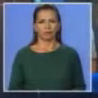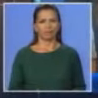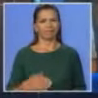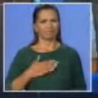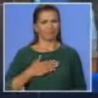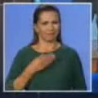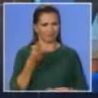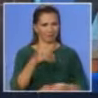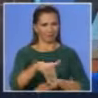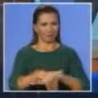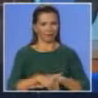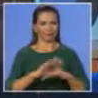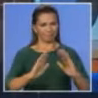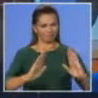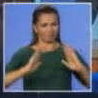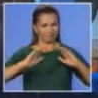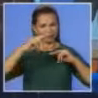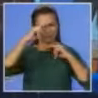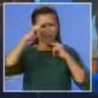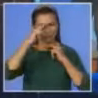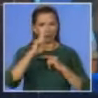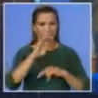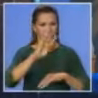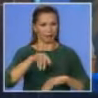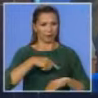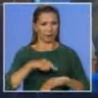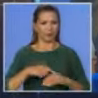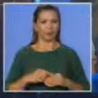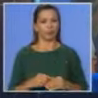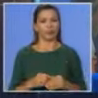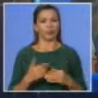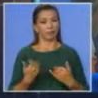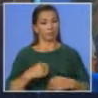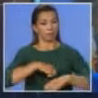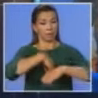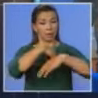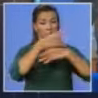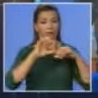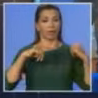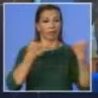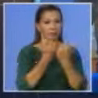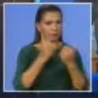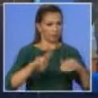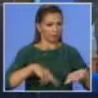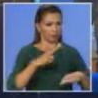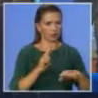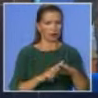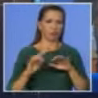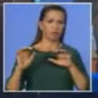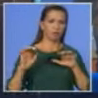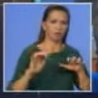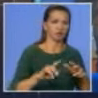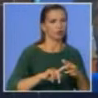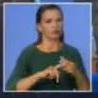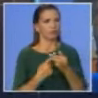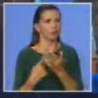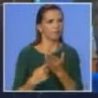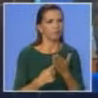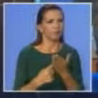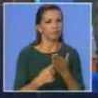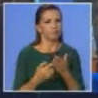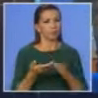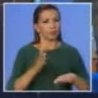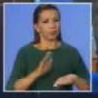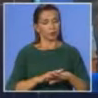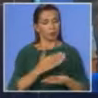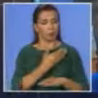Muy buenas tardes con todos, bienvenidos a 24 horas. Desde temprano se instaló la sesión del Pleno de la Asamblea para debatir el veto parcial